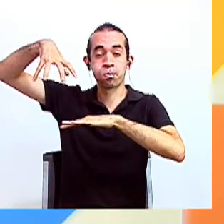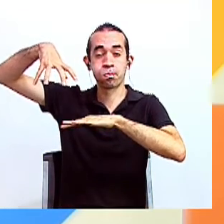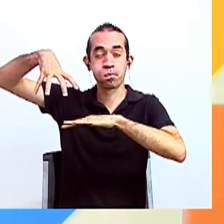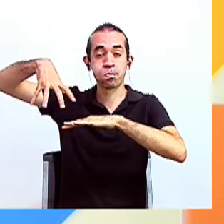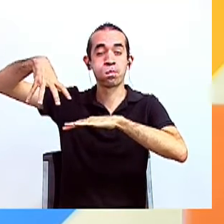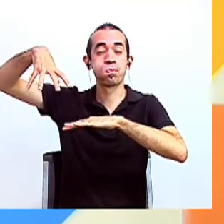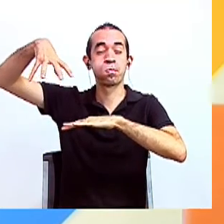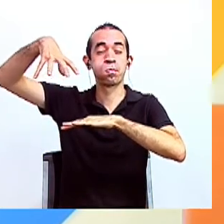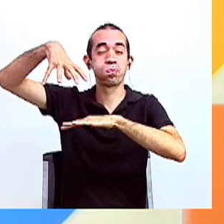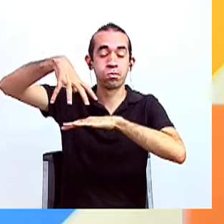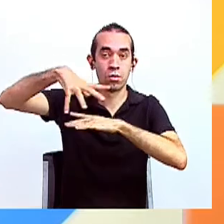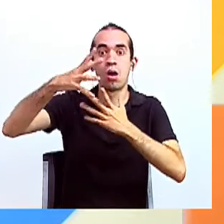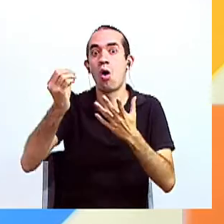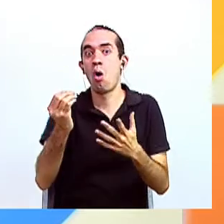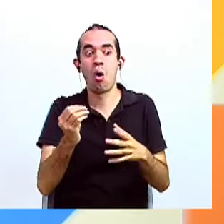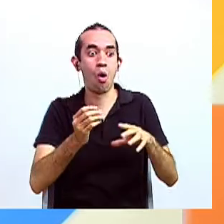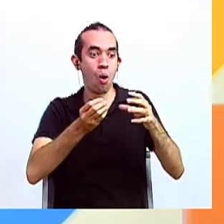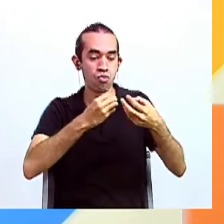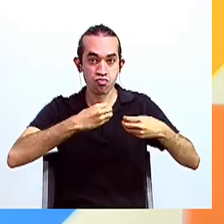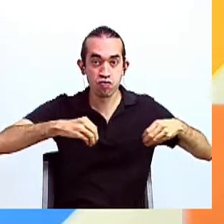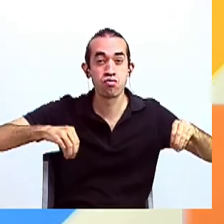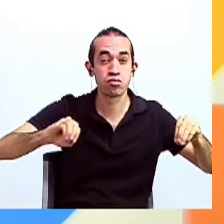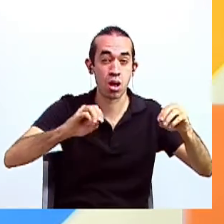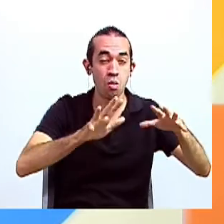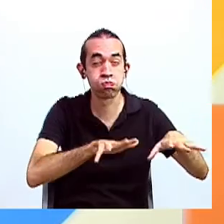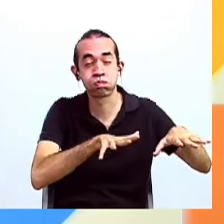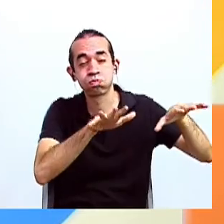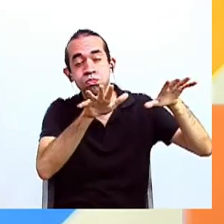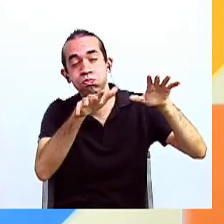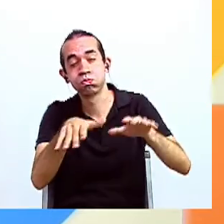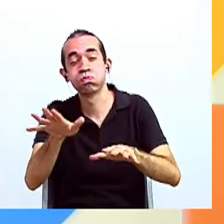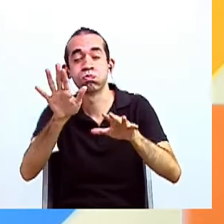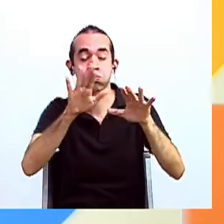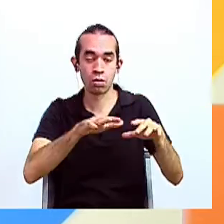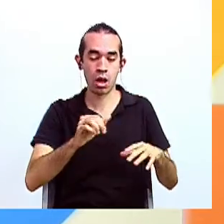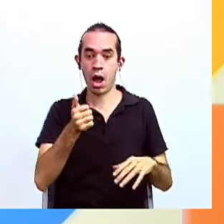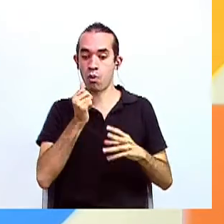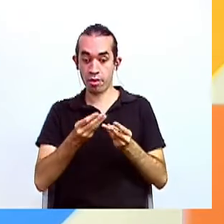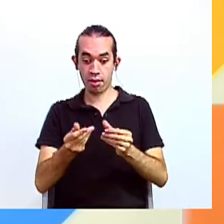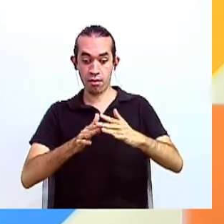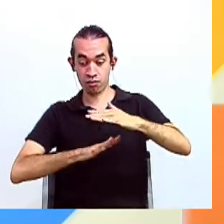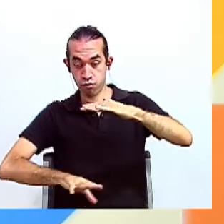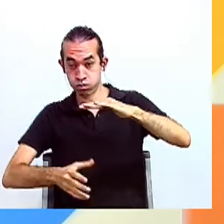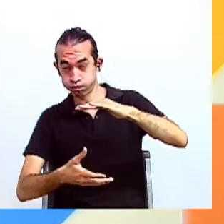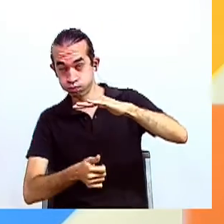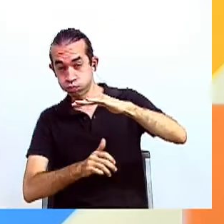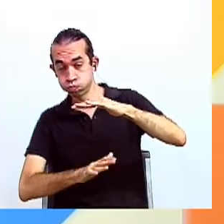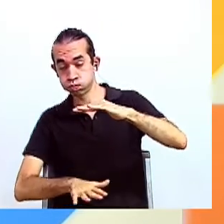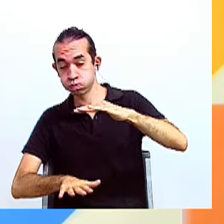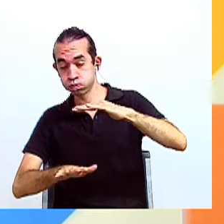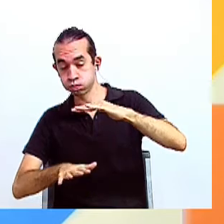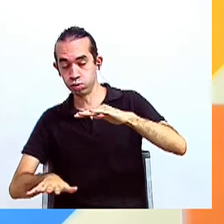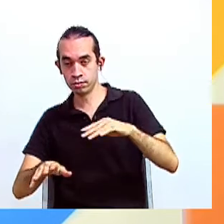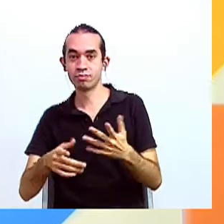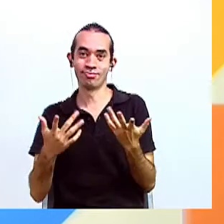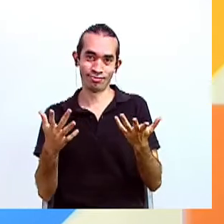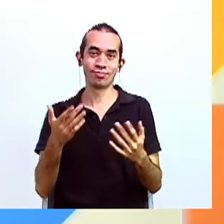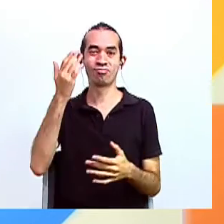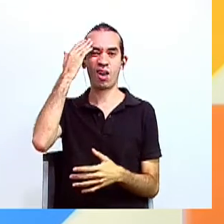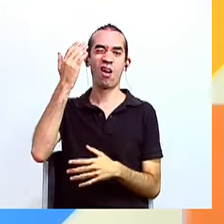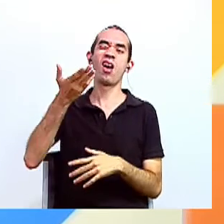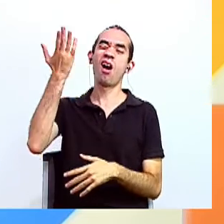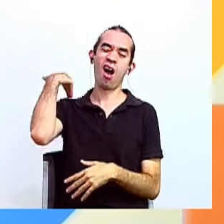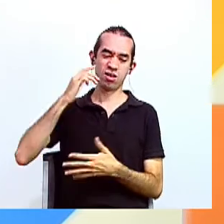del agua desde la escuela, pero no con la misma complejidad. Conforme hemos ido creciendo, hemos comprendido mejor los